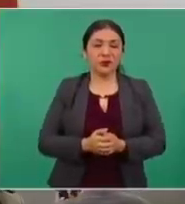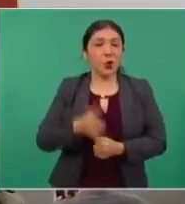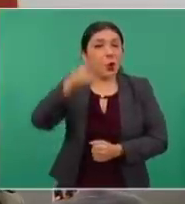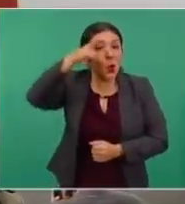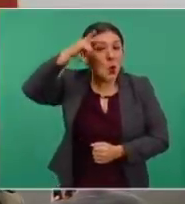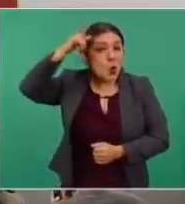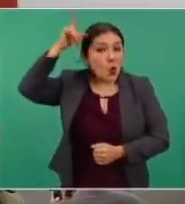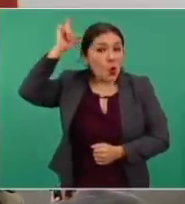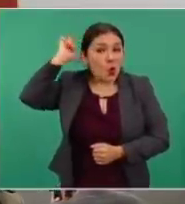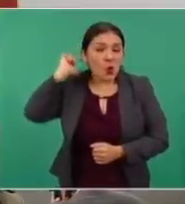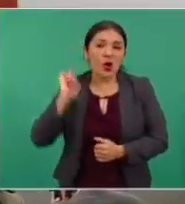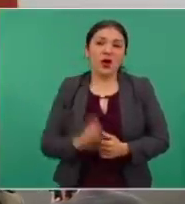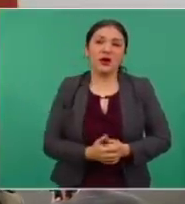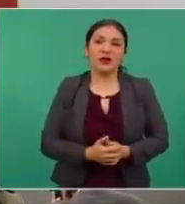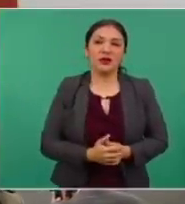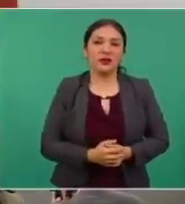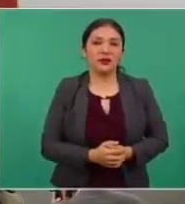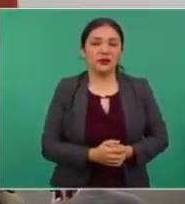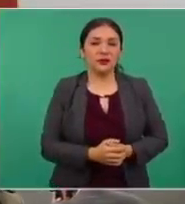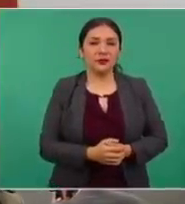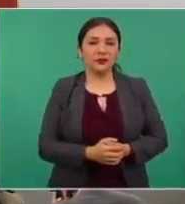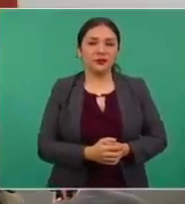locura.